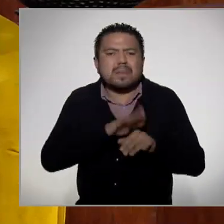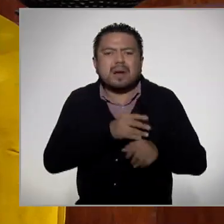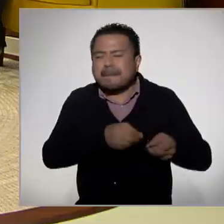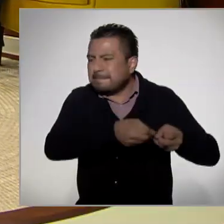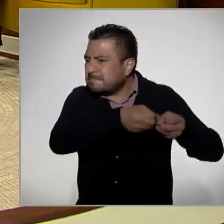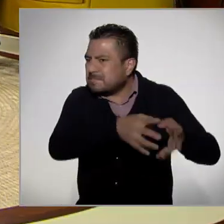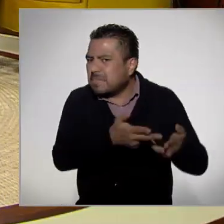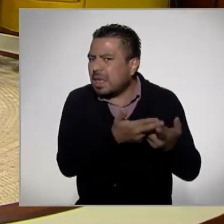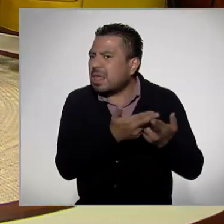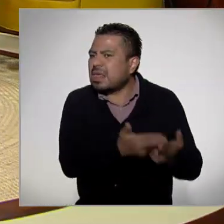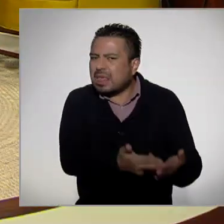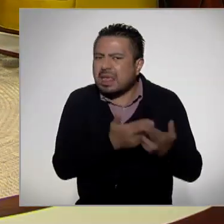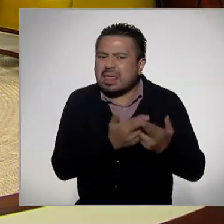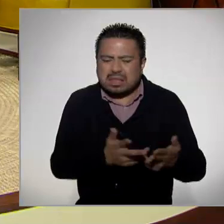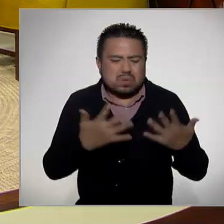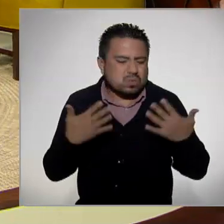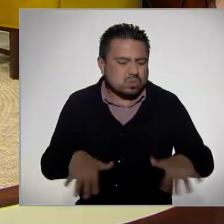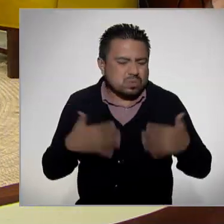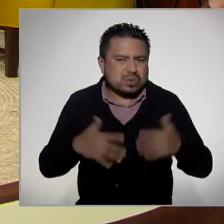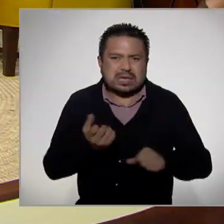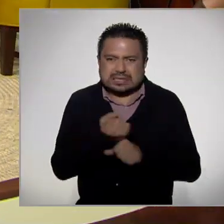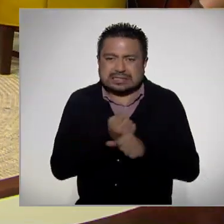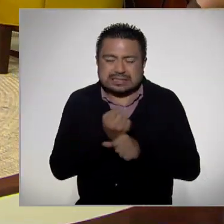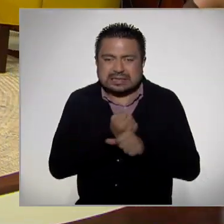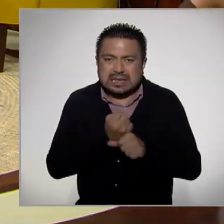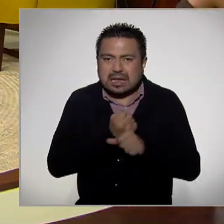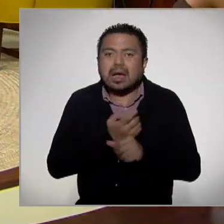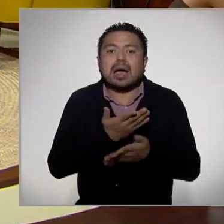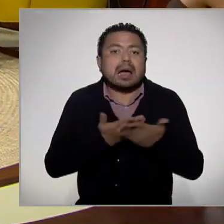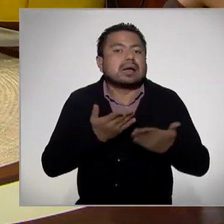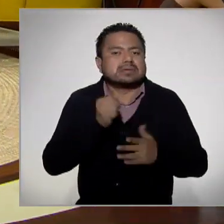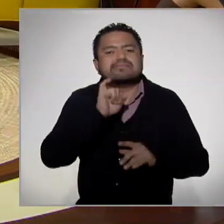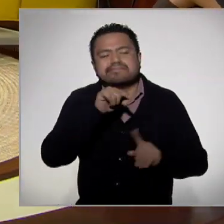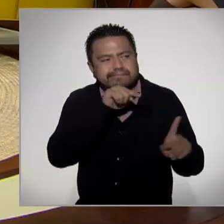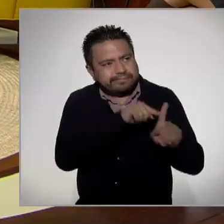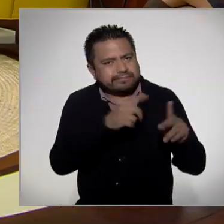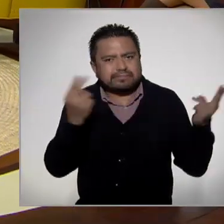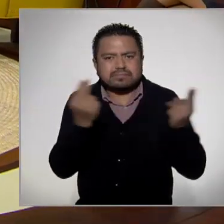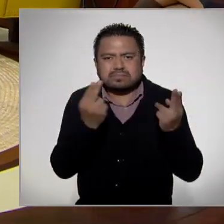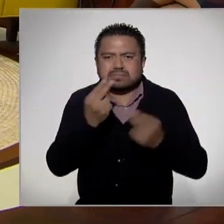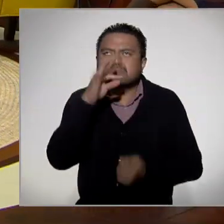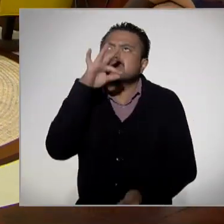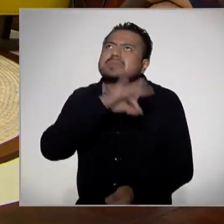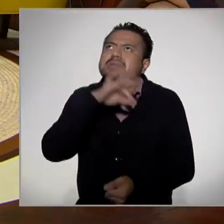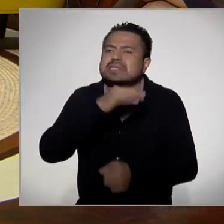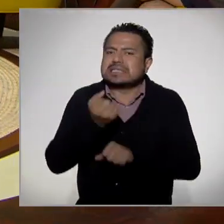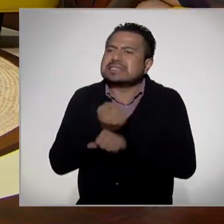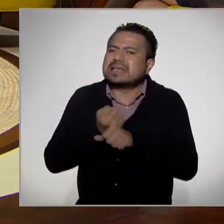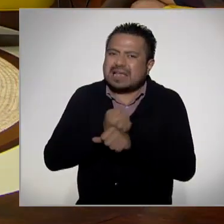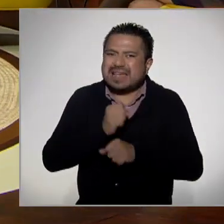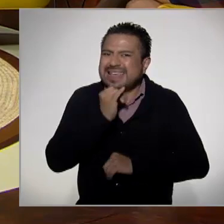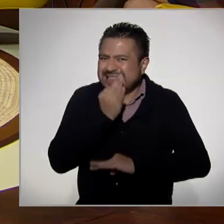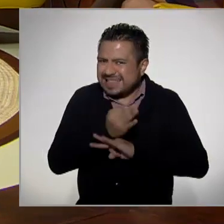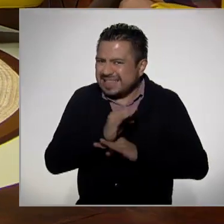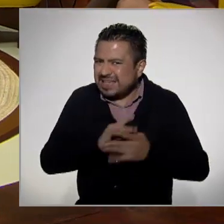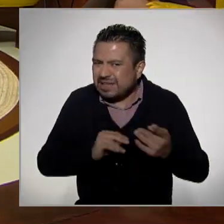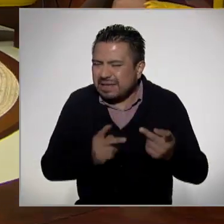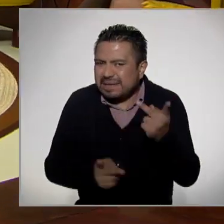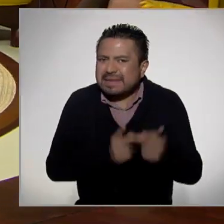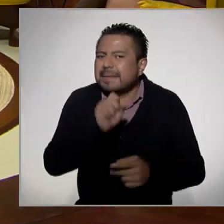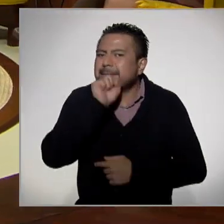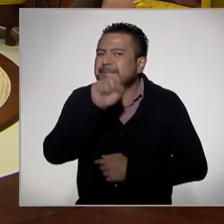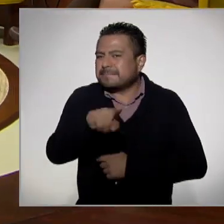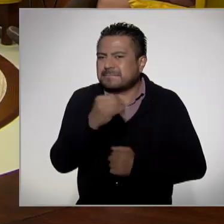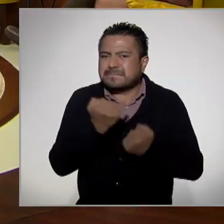tan aguda de illumina entonces acá si va a ser necesario una transfusión a eso le hagan de cuenta que tengo una fuente que